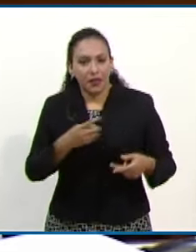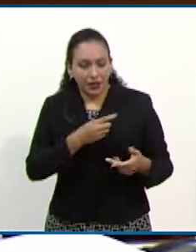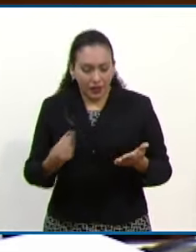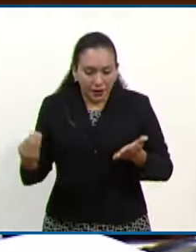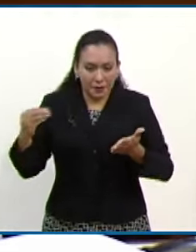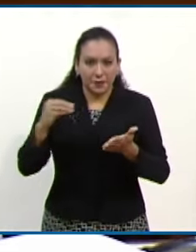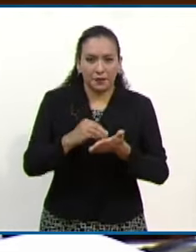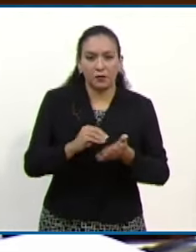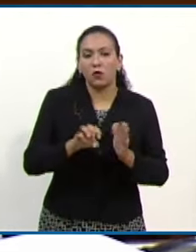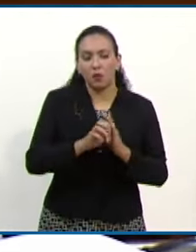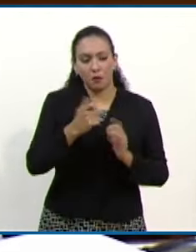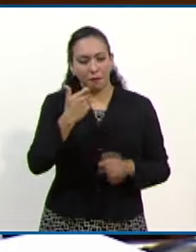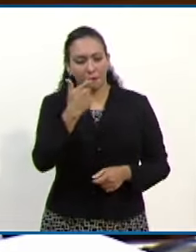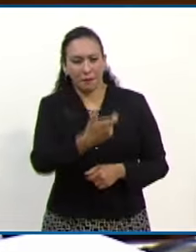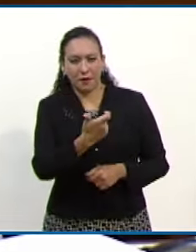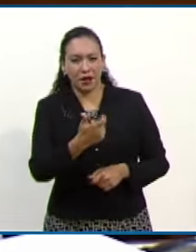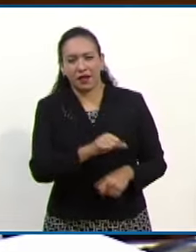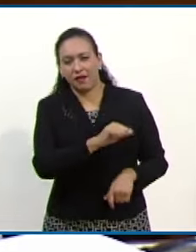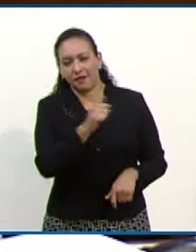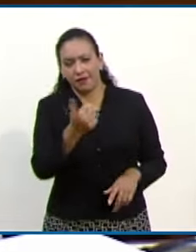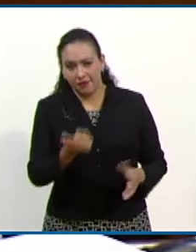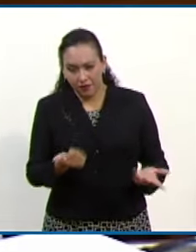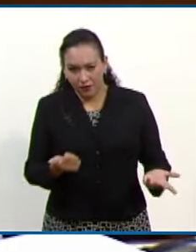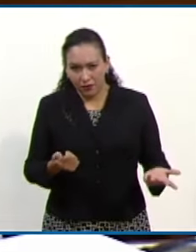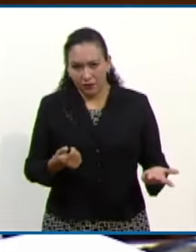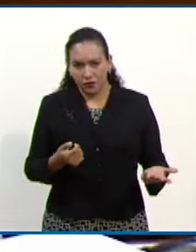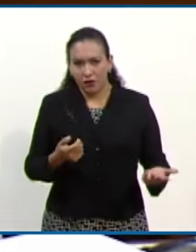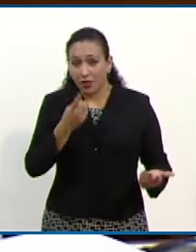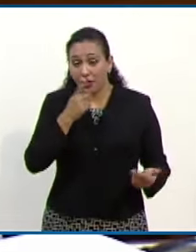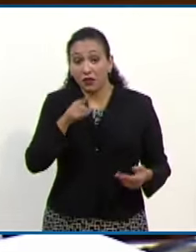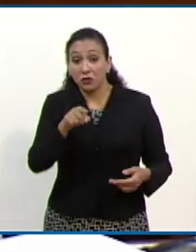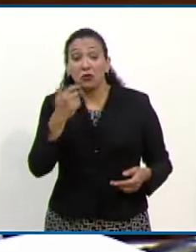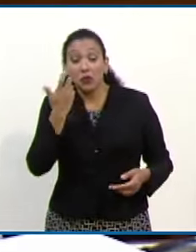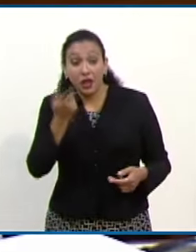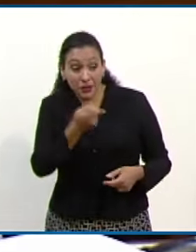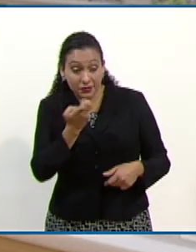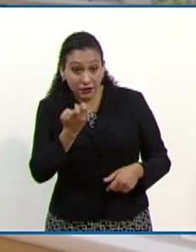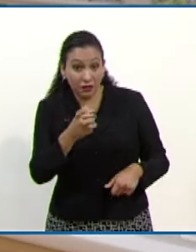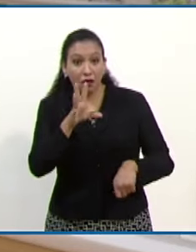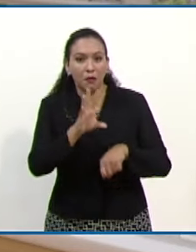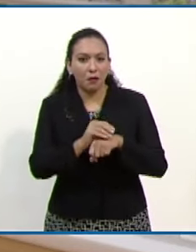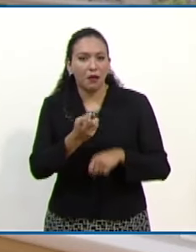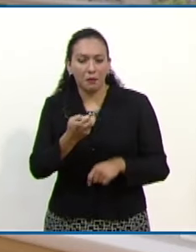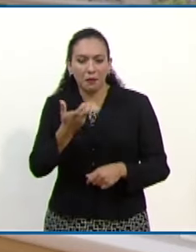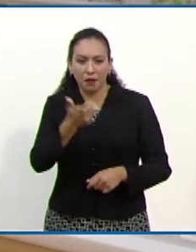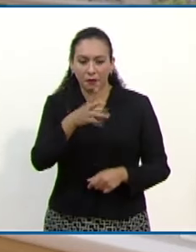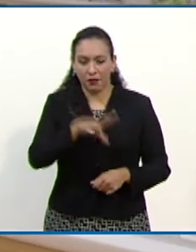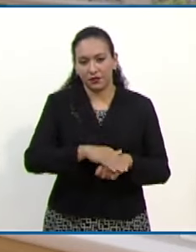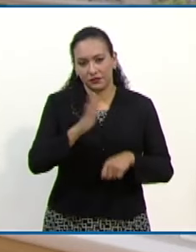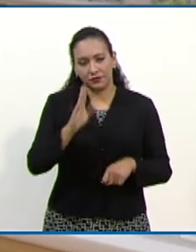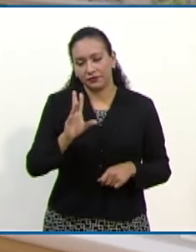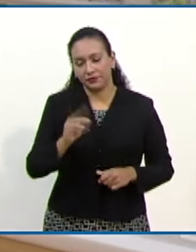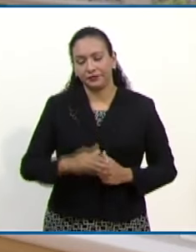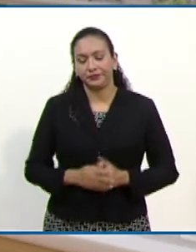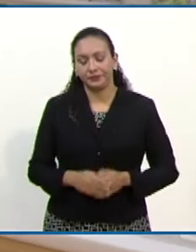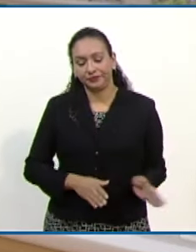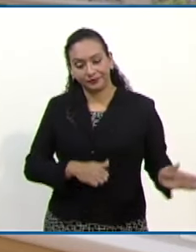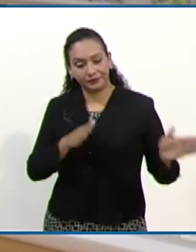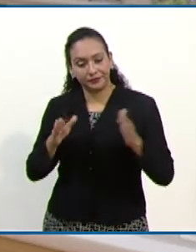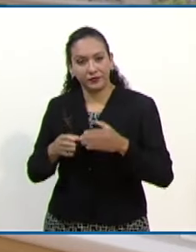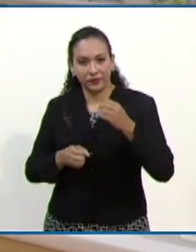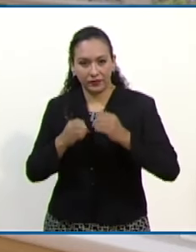otros tributos aplicando una carga también tributaria. Y en más temas, la Suprema